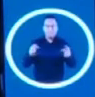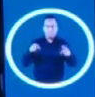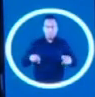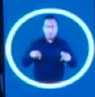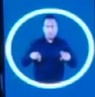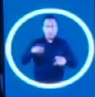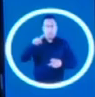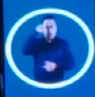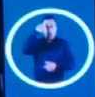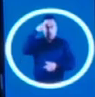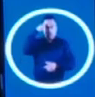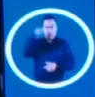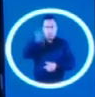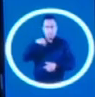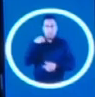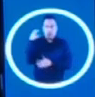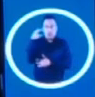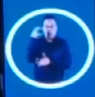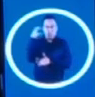gobierno nacional,